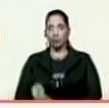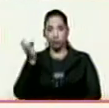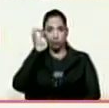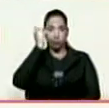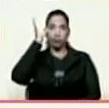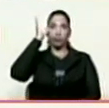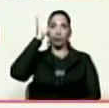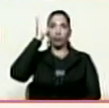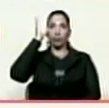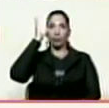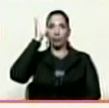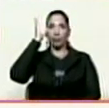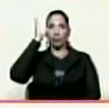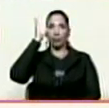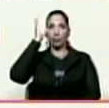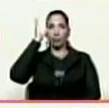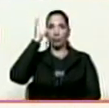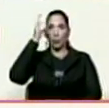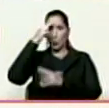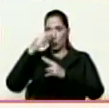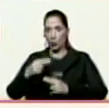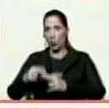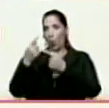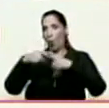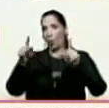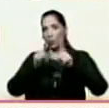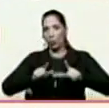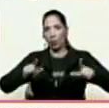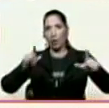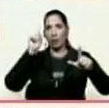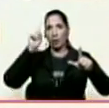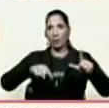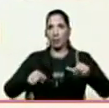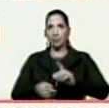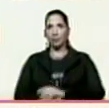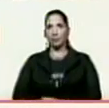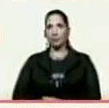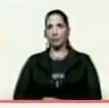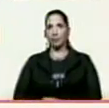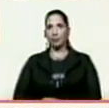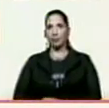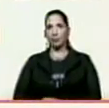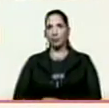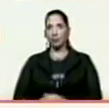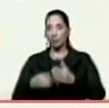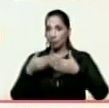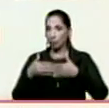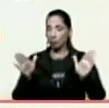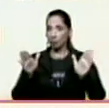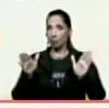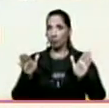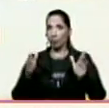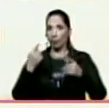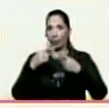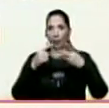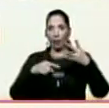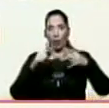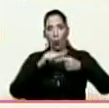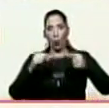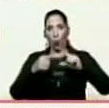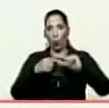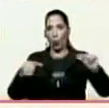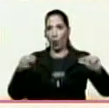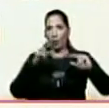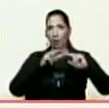que va a repetirse en otros espacios. Y le hemos planteado la posibilidad de abrir una colección de cuentos infantiles en